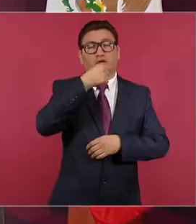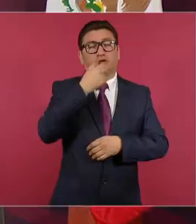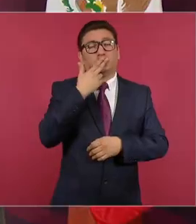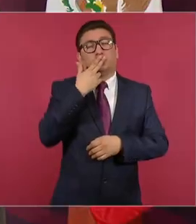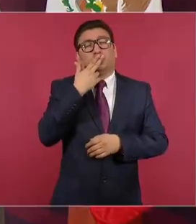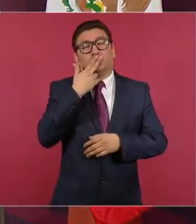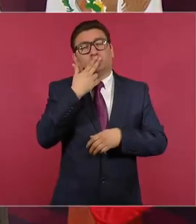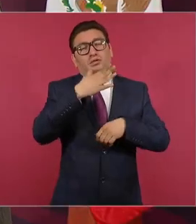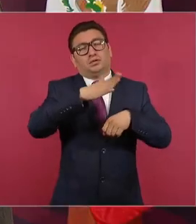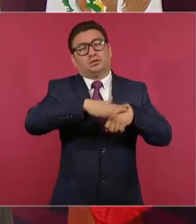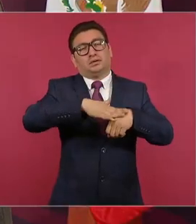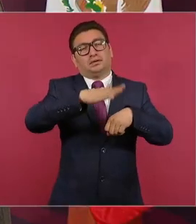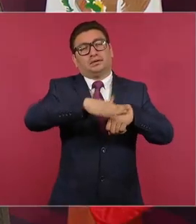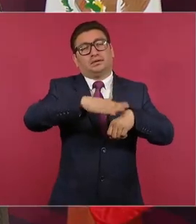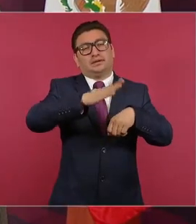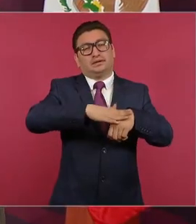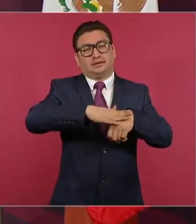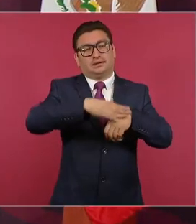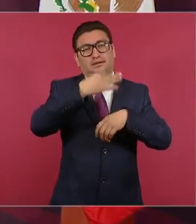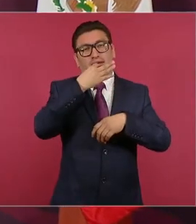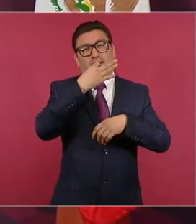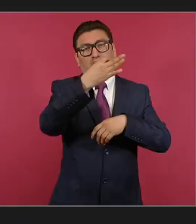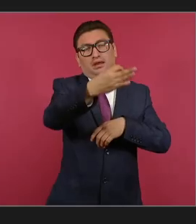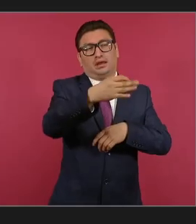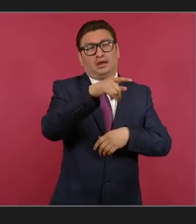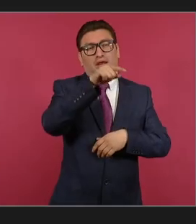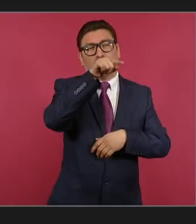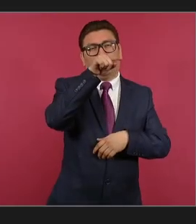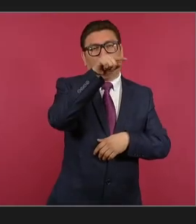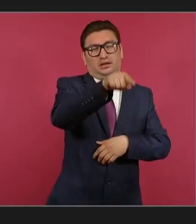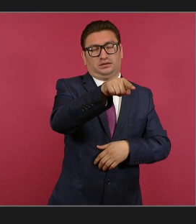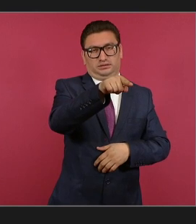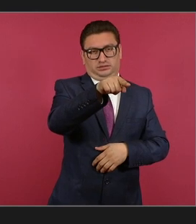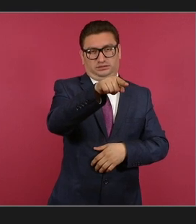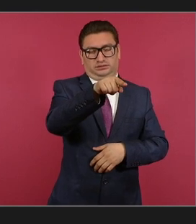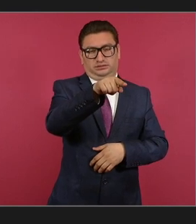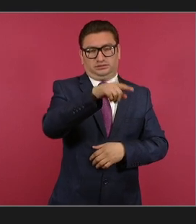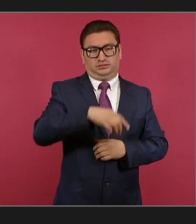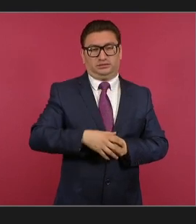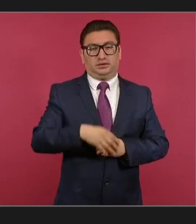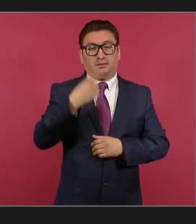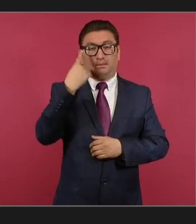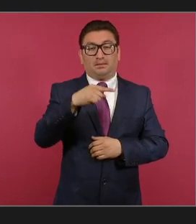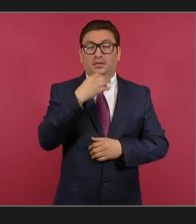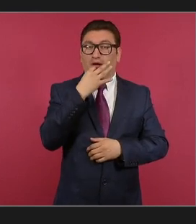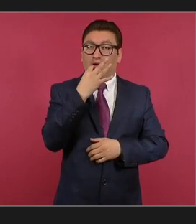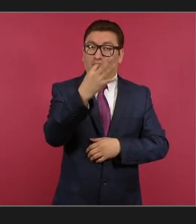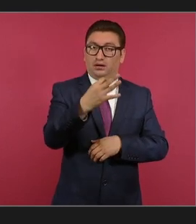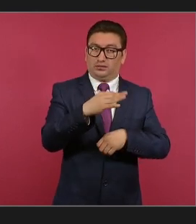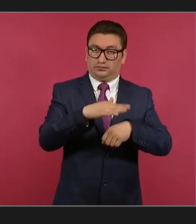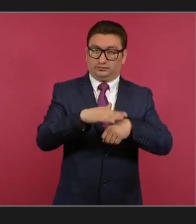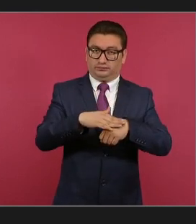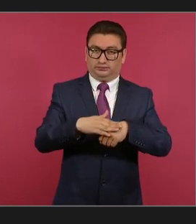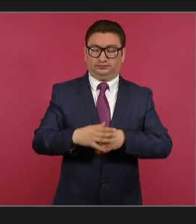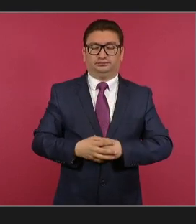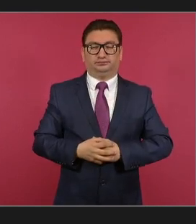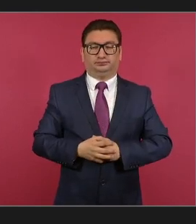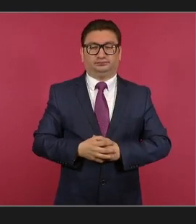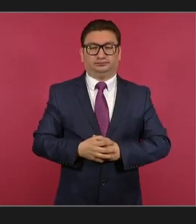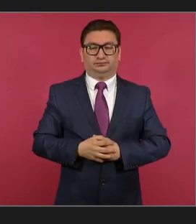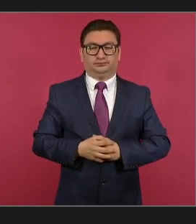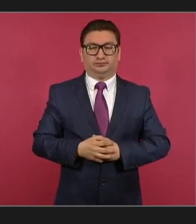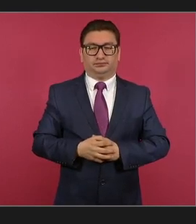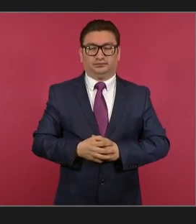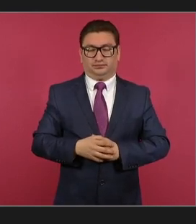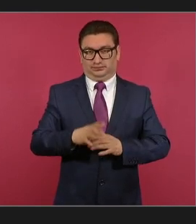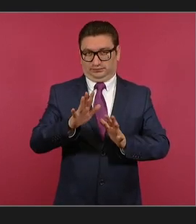de la manera más atenta me dirijo a ti para decirte, o sea,